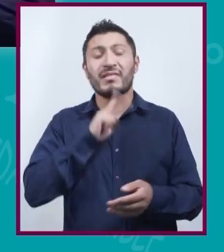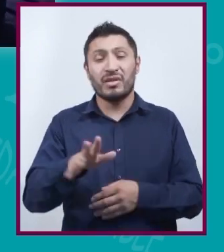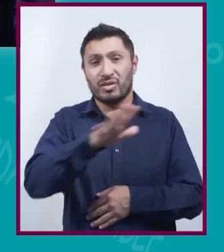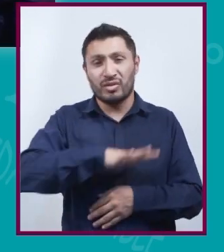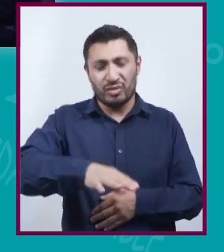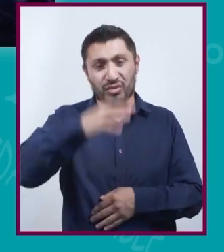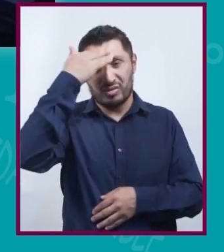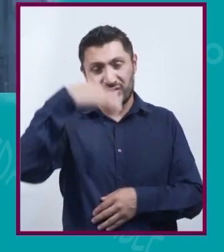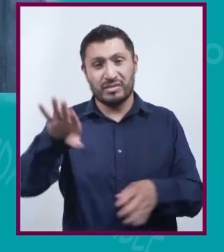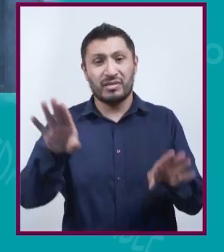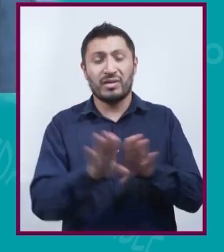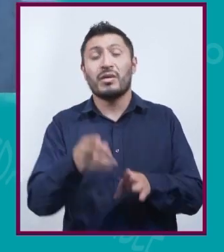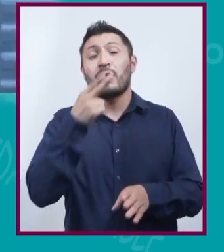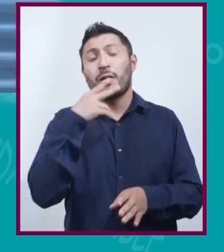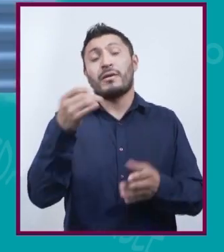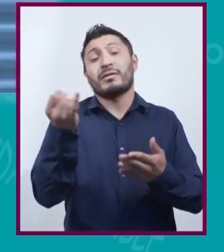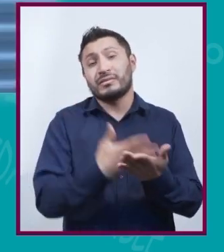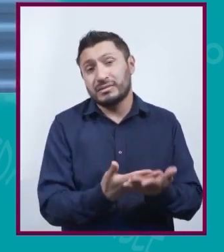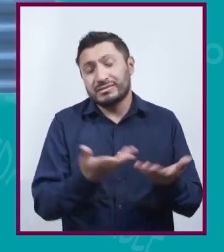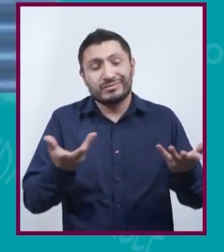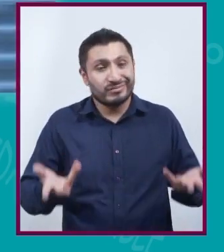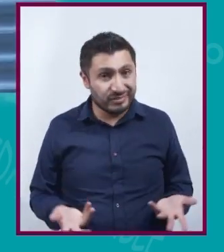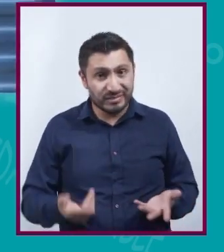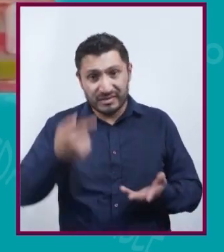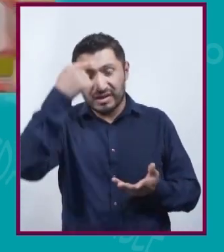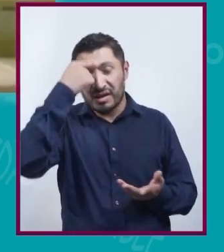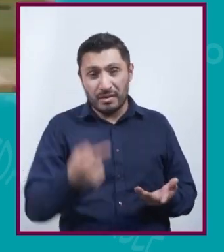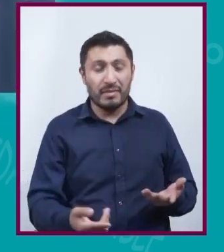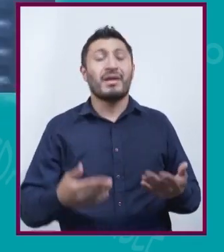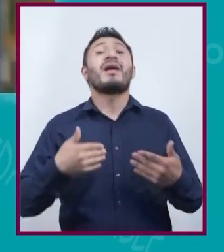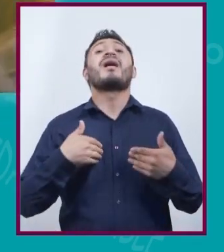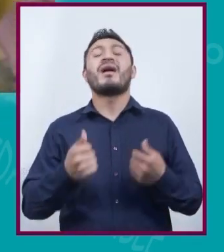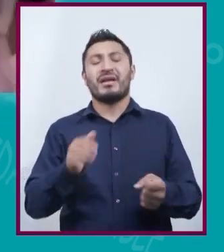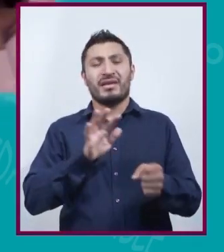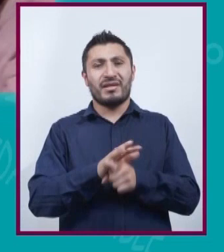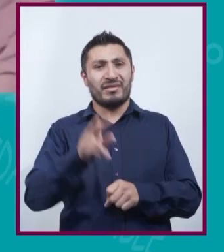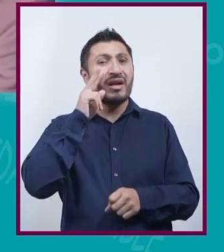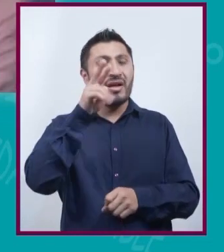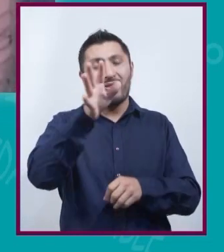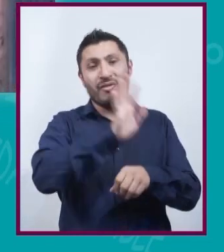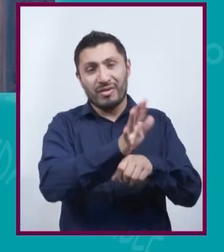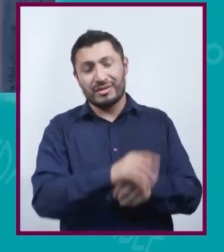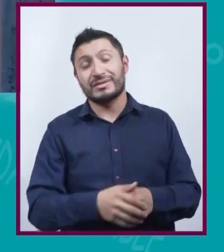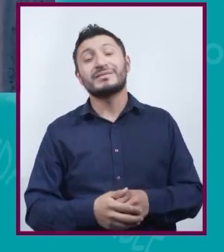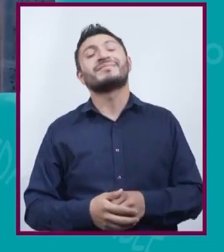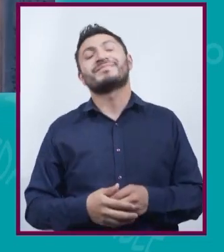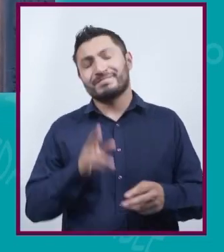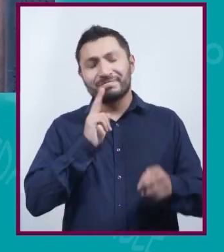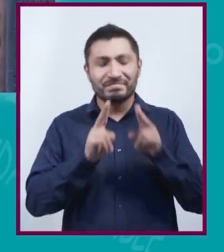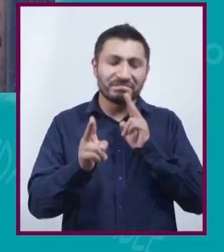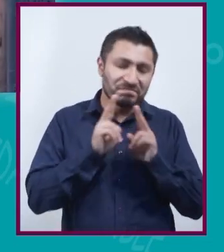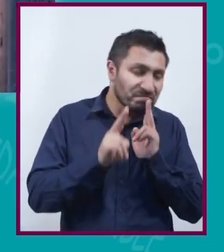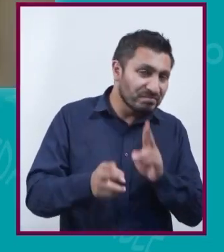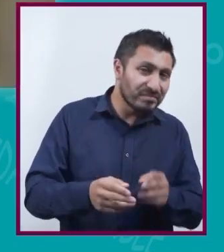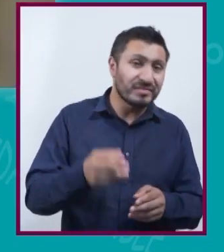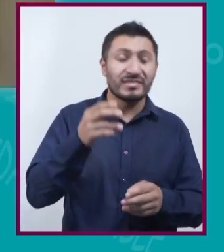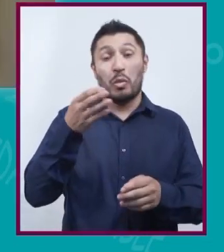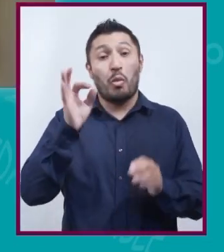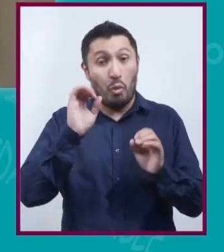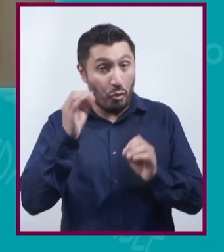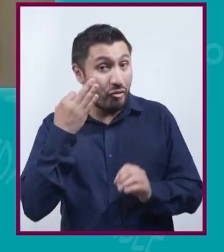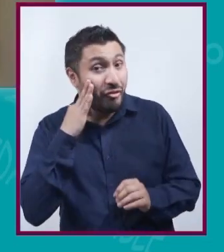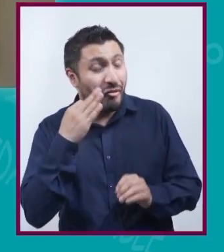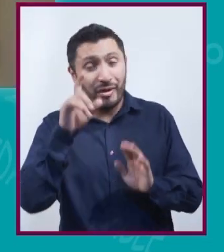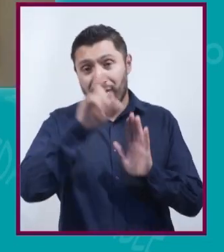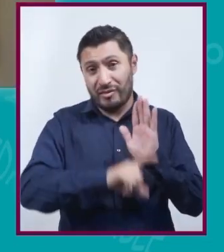¿No te parece conveniente que todos sepamos cómo funcionan las imágenes para entender de una forma más plena lo que vemos en el cine, las series